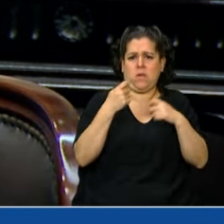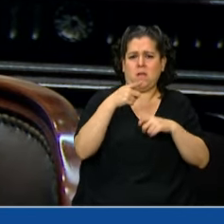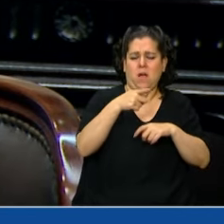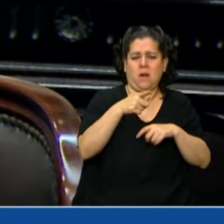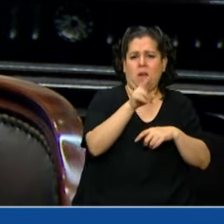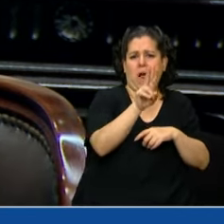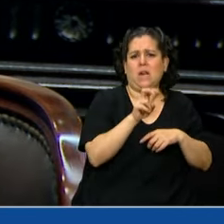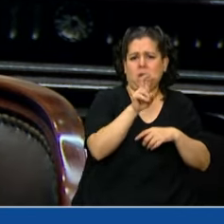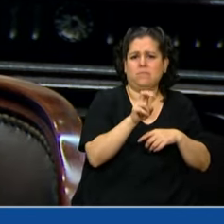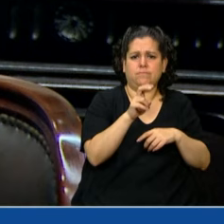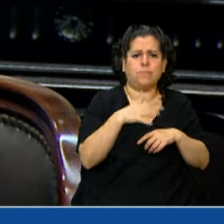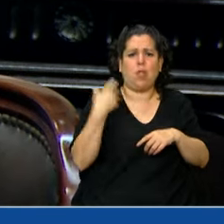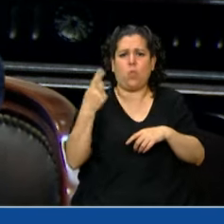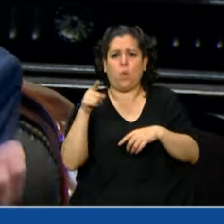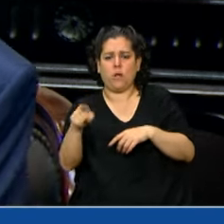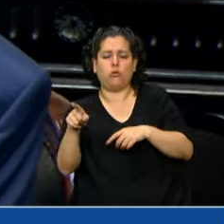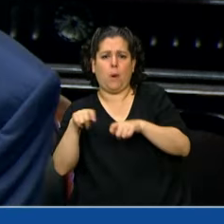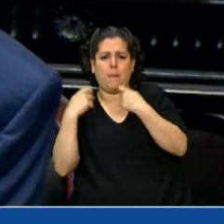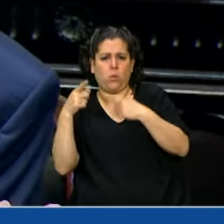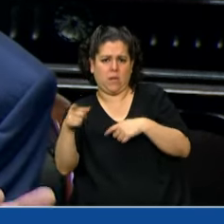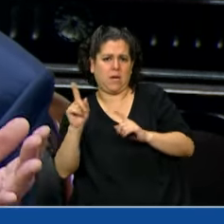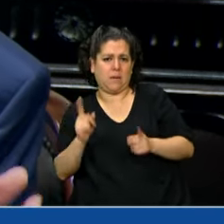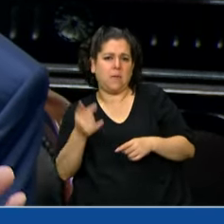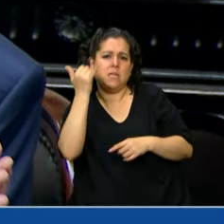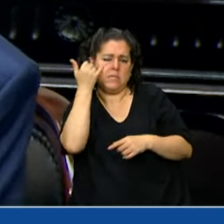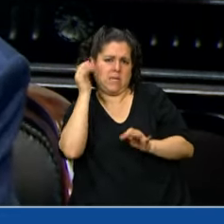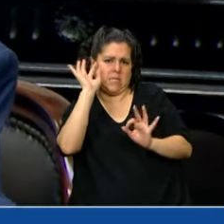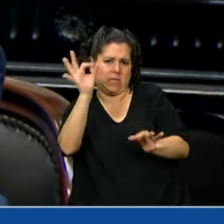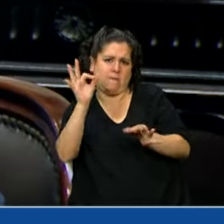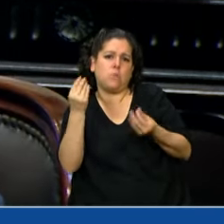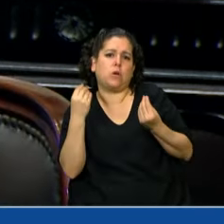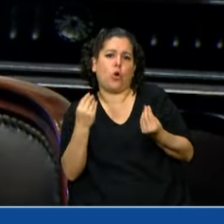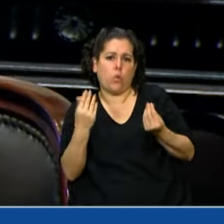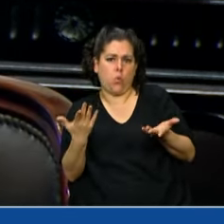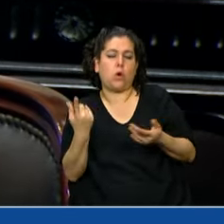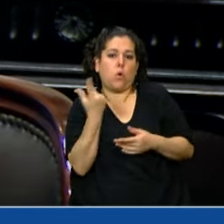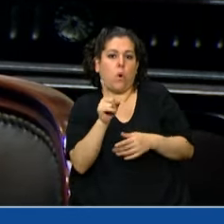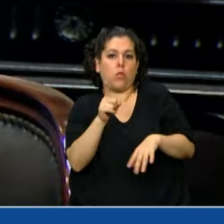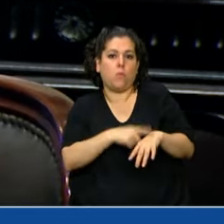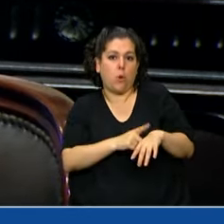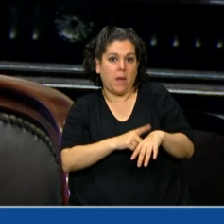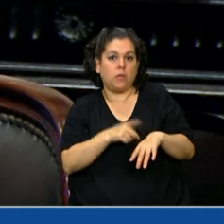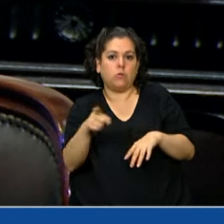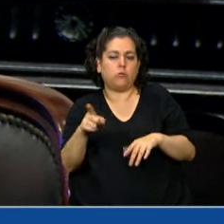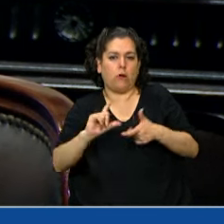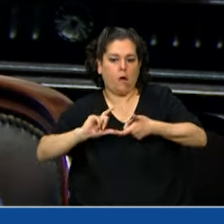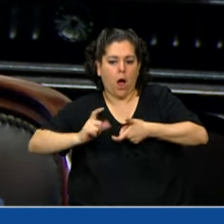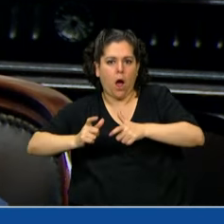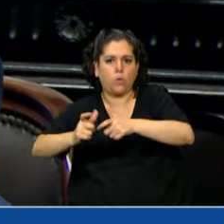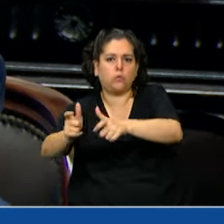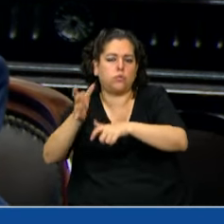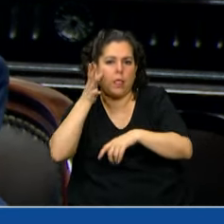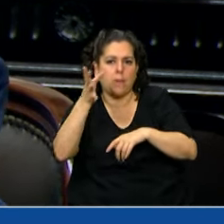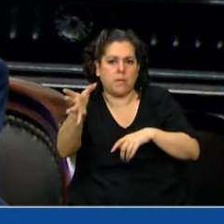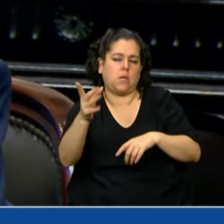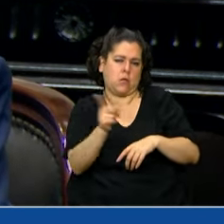propietarios de los locadores y ya hemos visto lo que ocurre cuando se afecta de manera irrazonable la